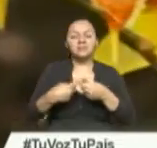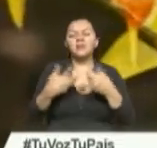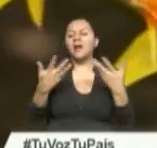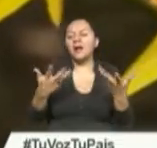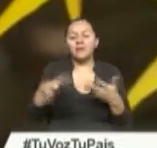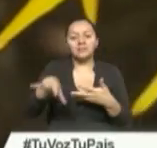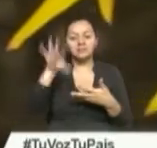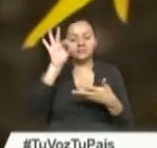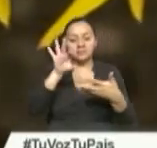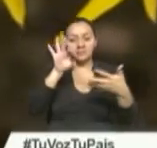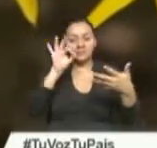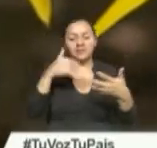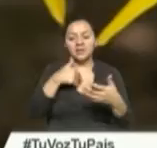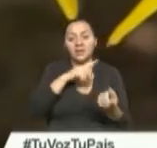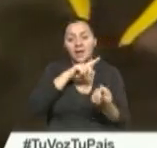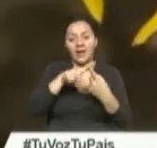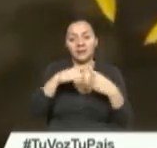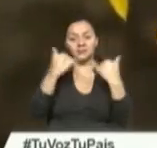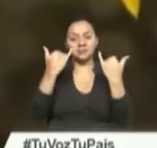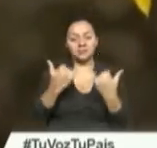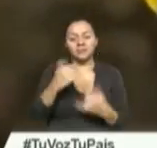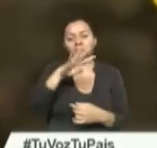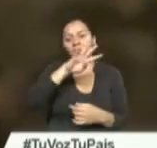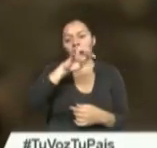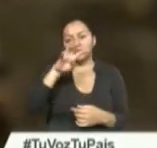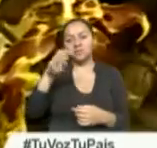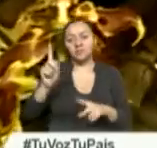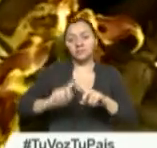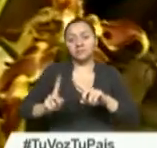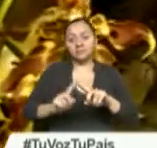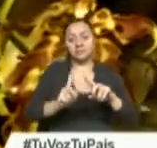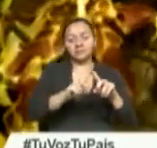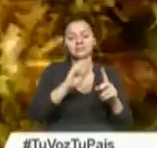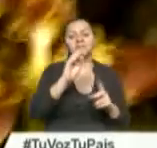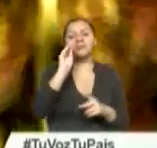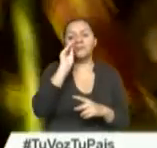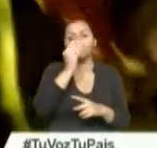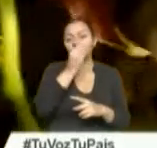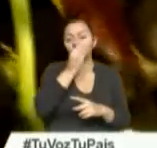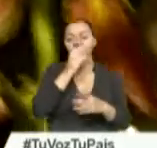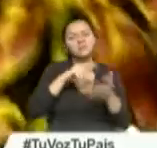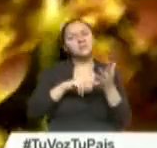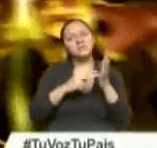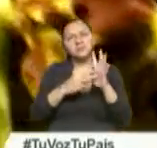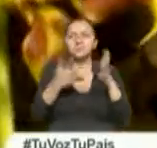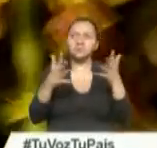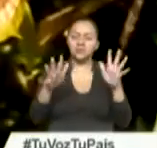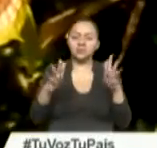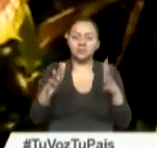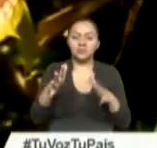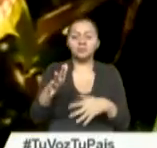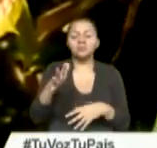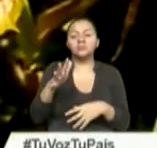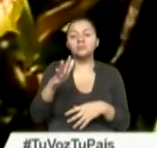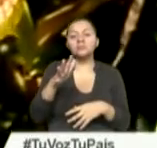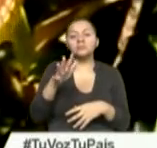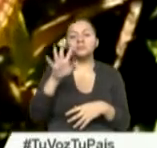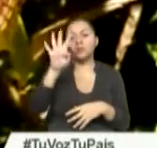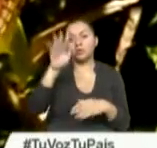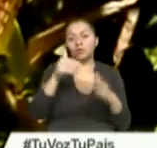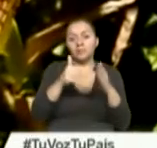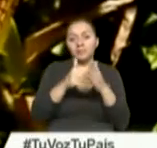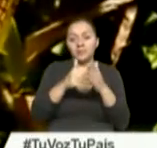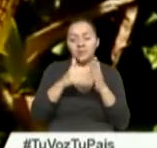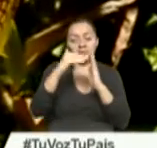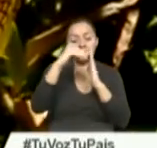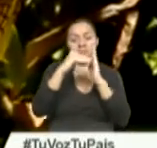han identificado hasta el momento 400 especies de orquídeas, lo que significa que más del 10% de especies registradas